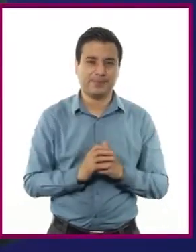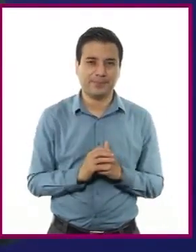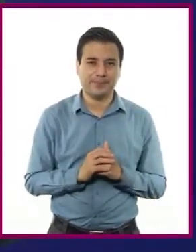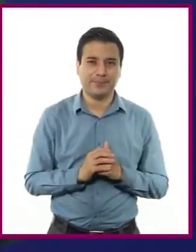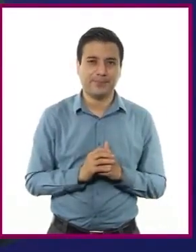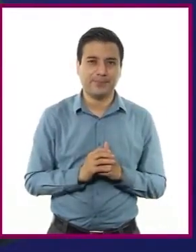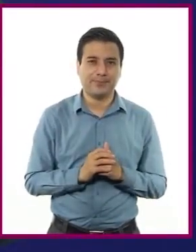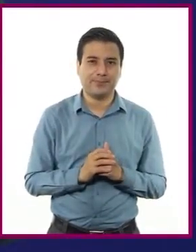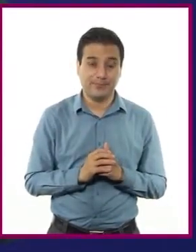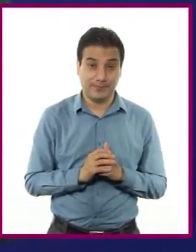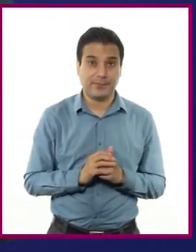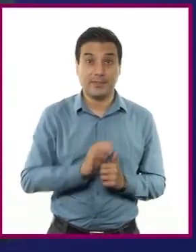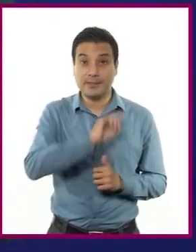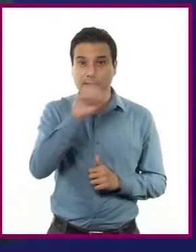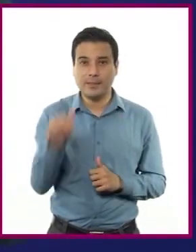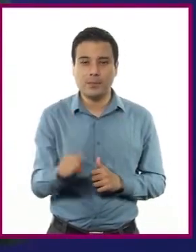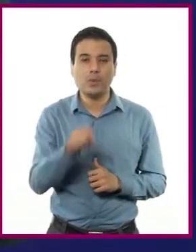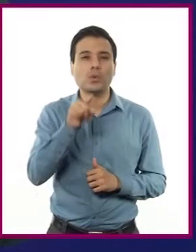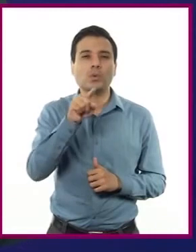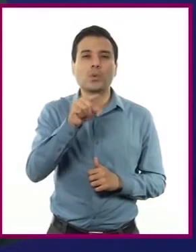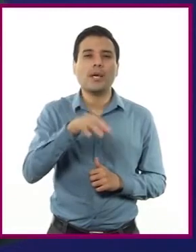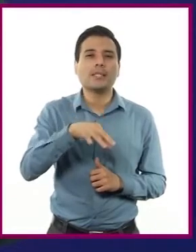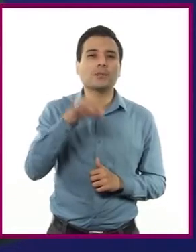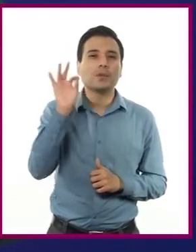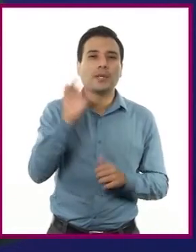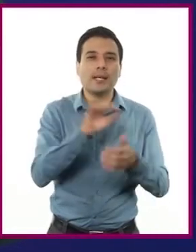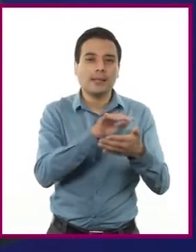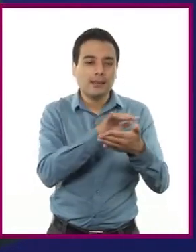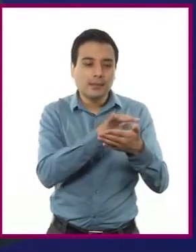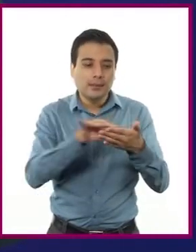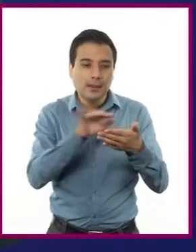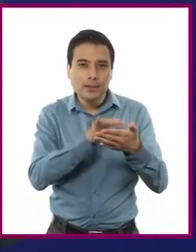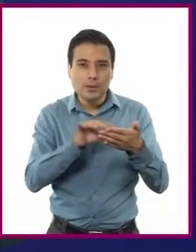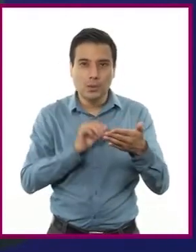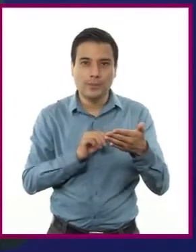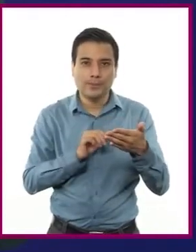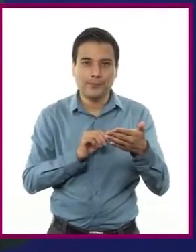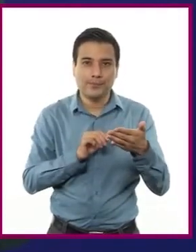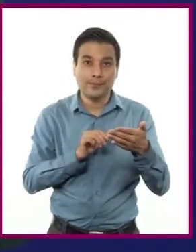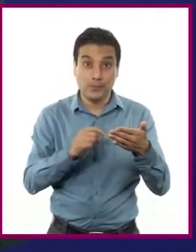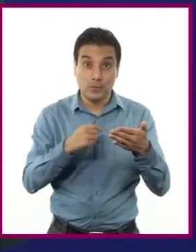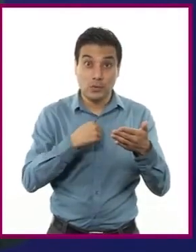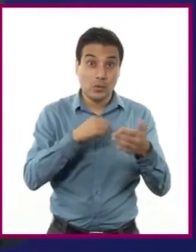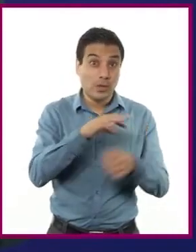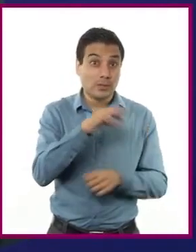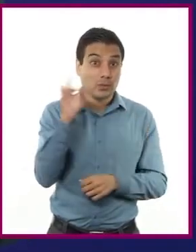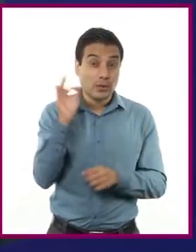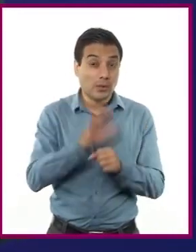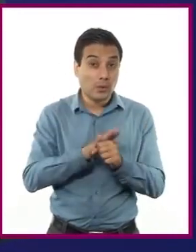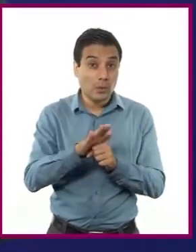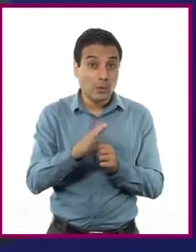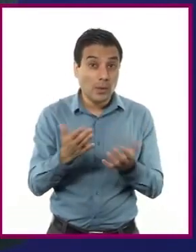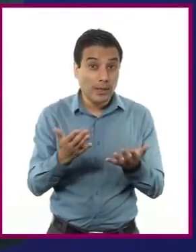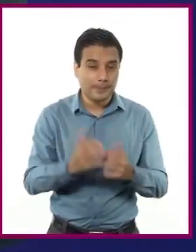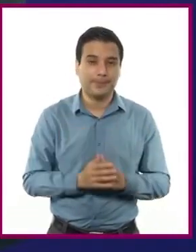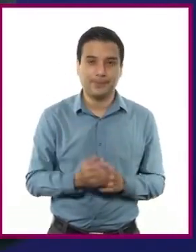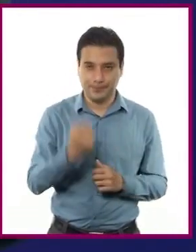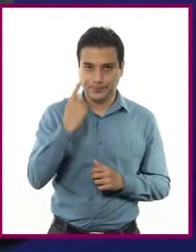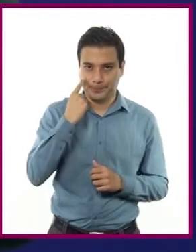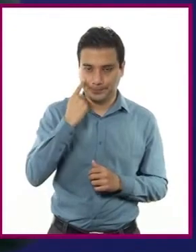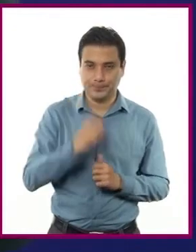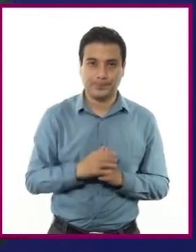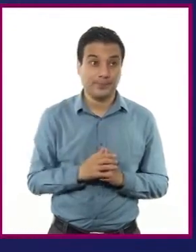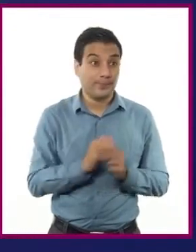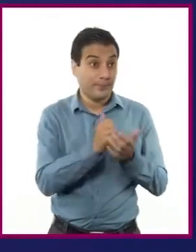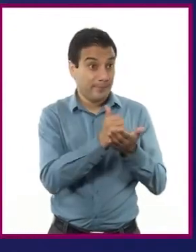Posteriormente elijan la lectura. En este caso nosotros elegimos un fragmento del siguiente texto. ¿Me ayudas